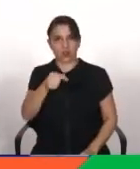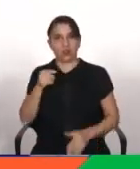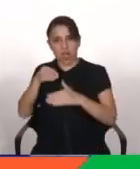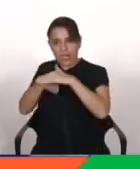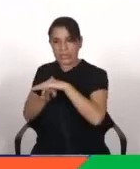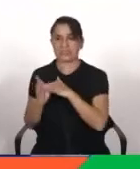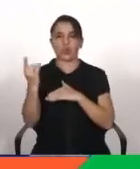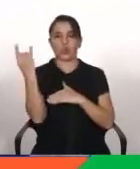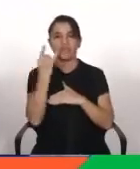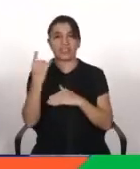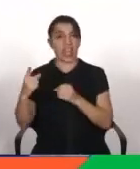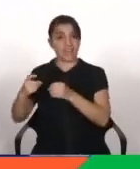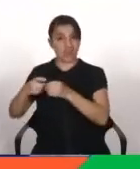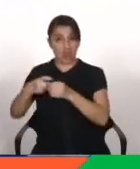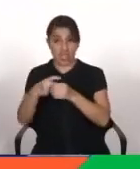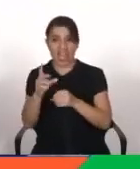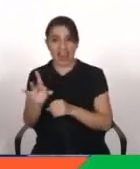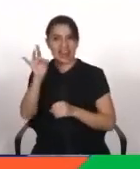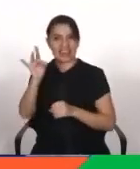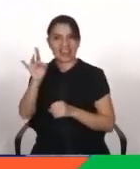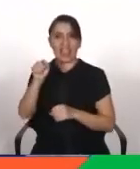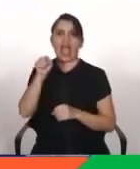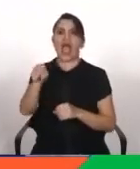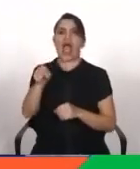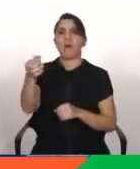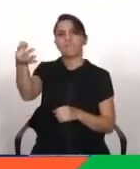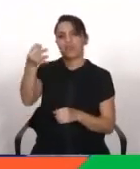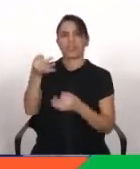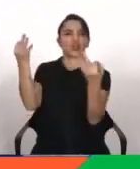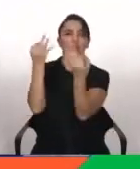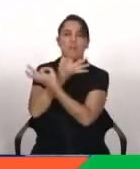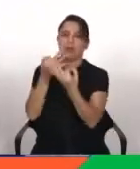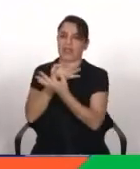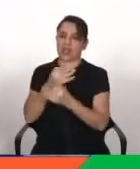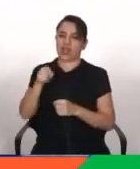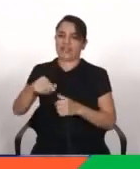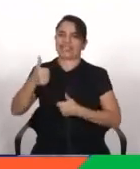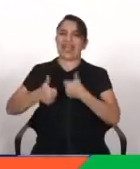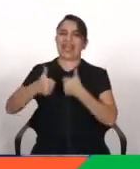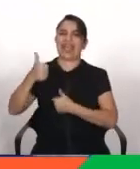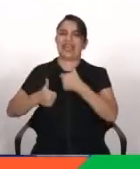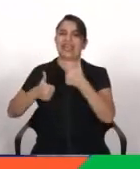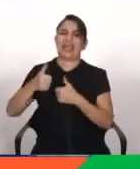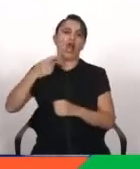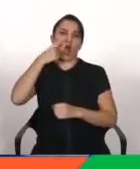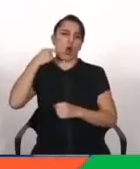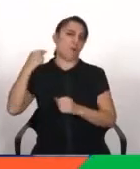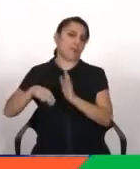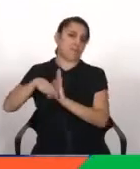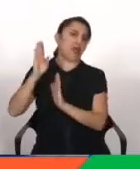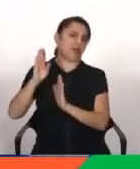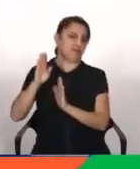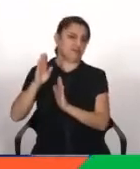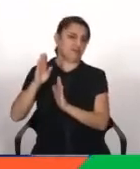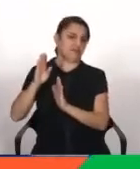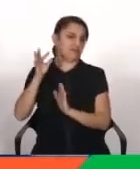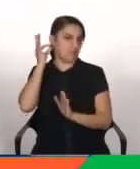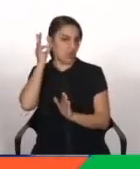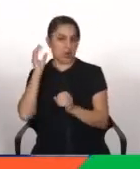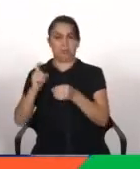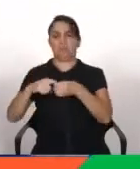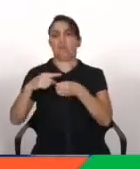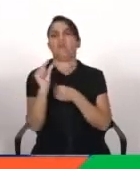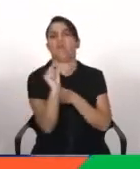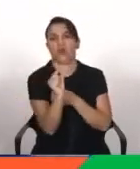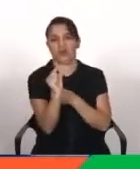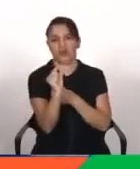como entonces, enfermería. Como enfermería, y cosas así, sí. Como que separa las carreras por sexo. Claro, entonces